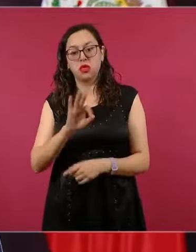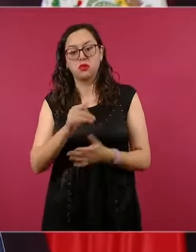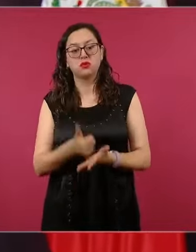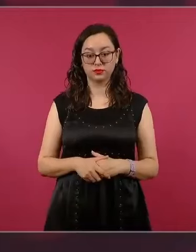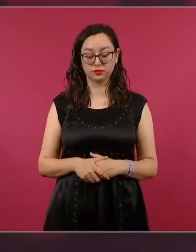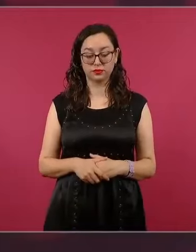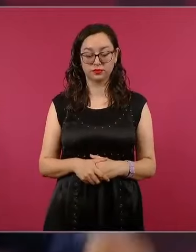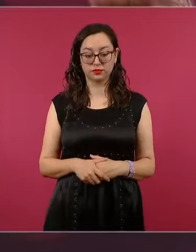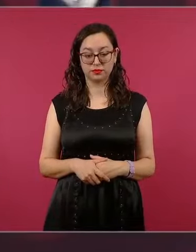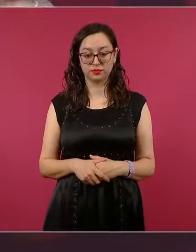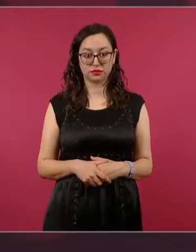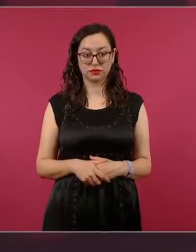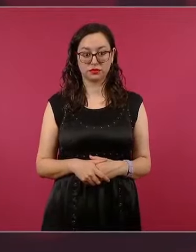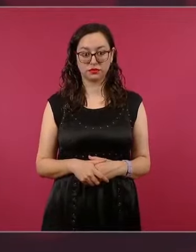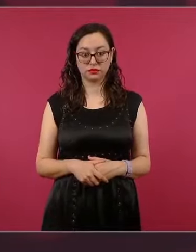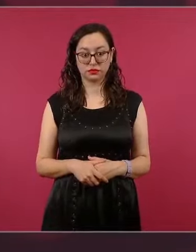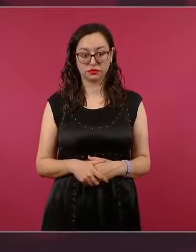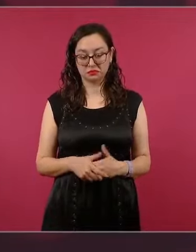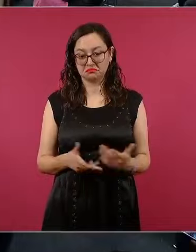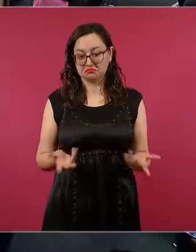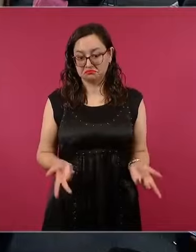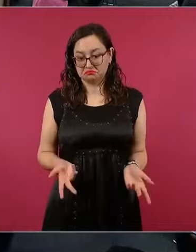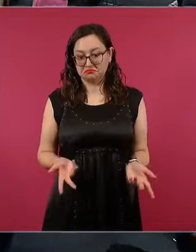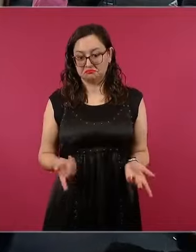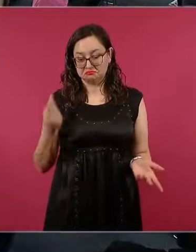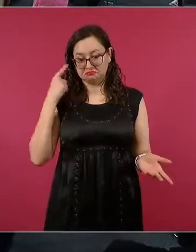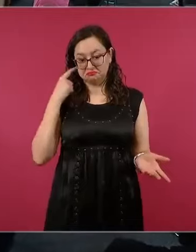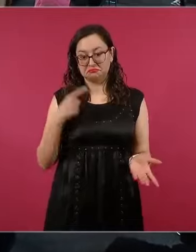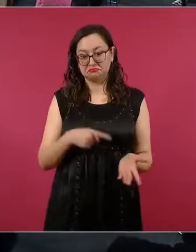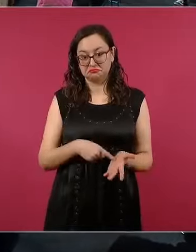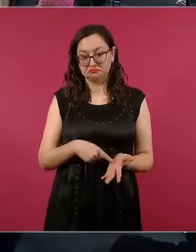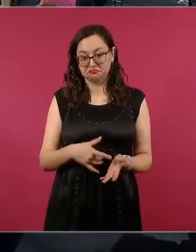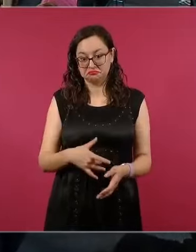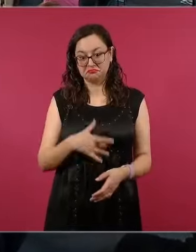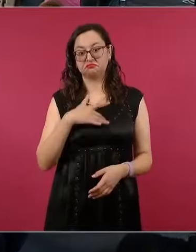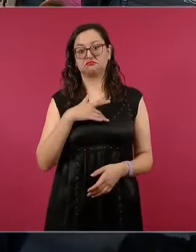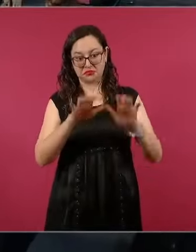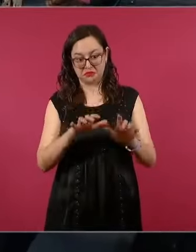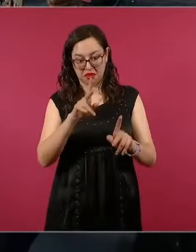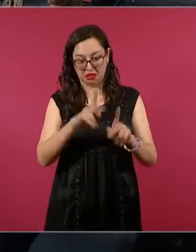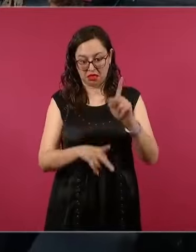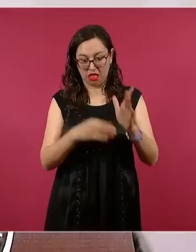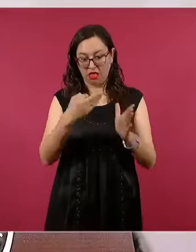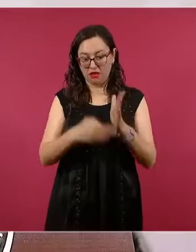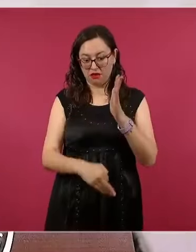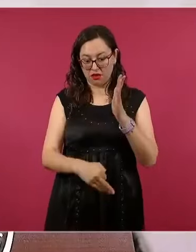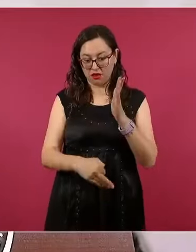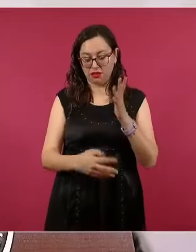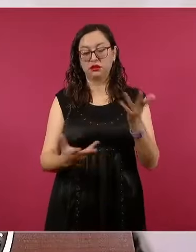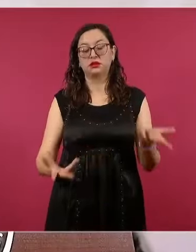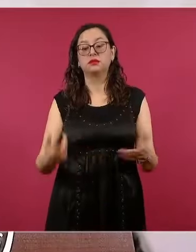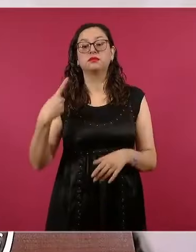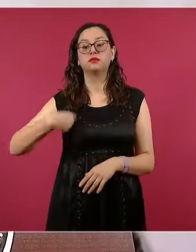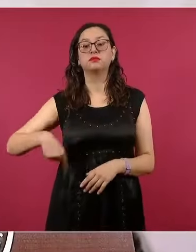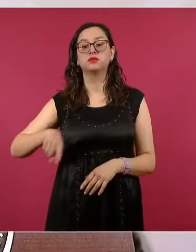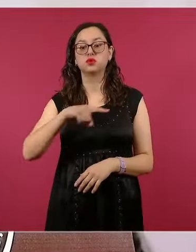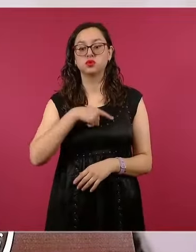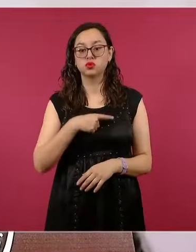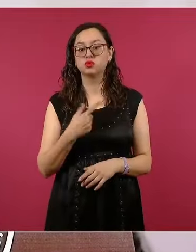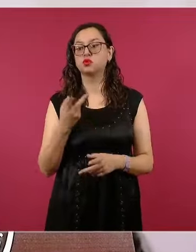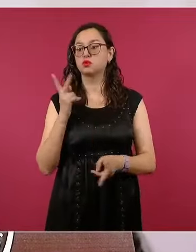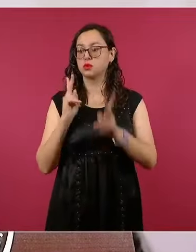presidente Biden. Y yo creo que no estaba completo el comunicado, pero hablamos mucho de